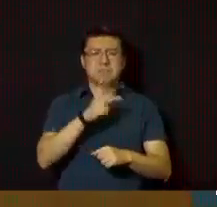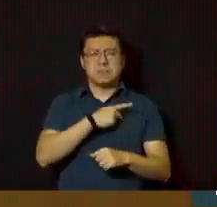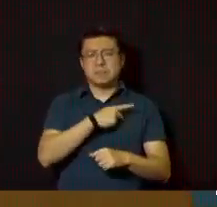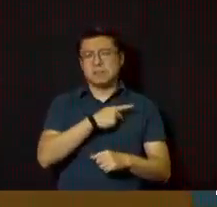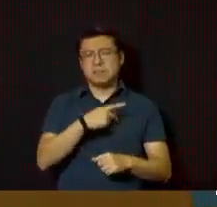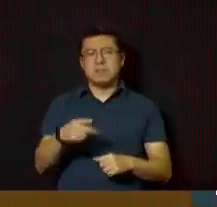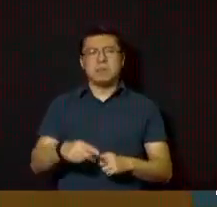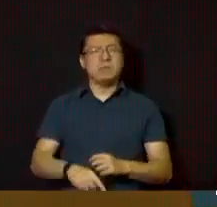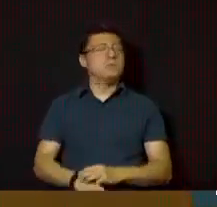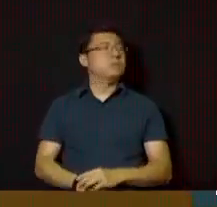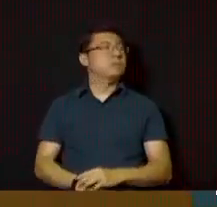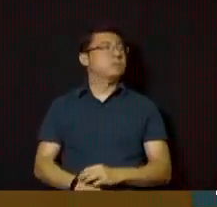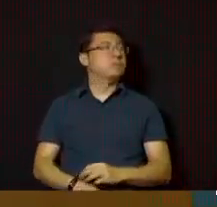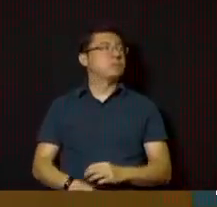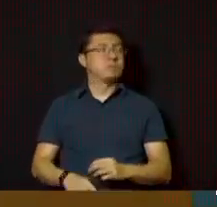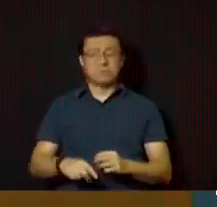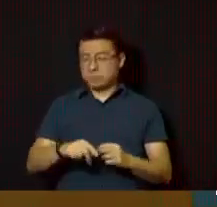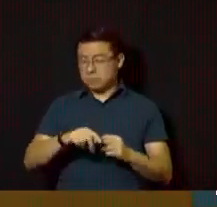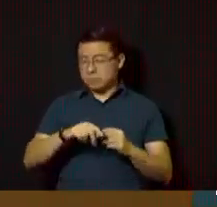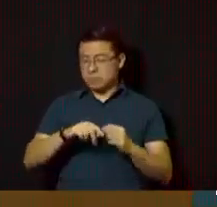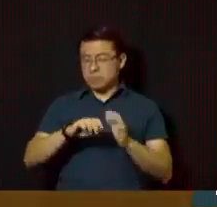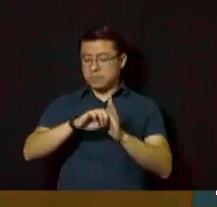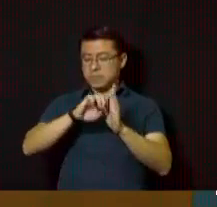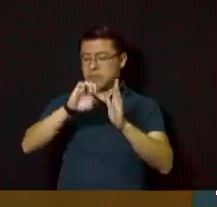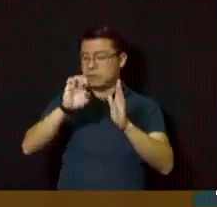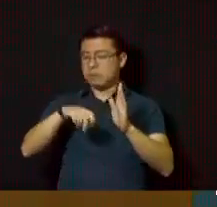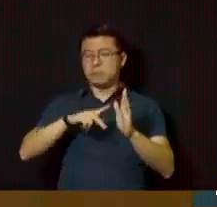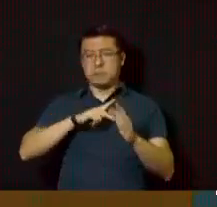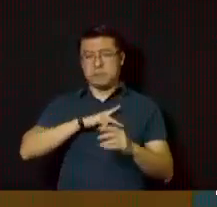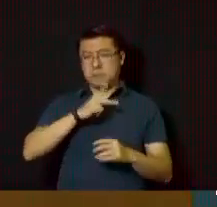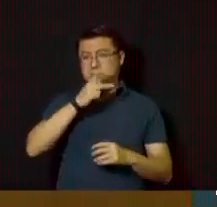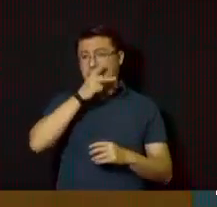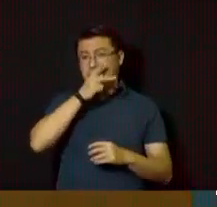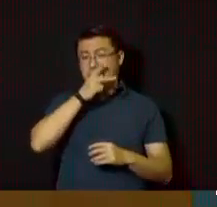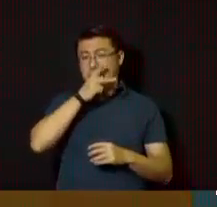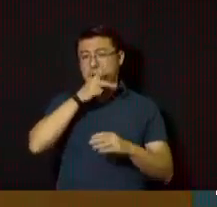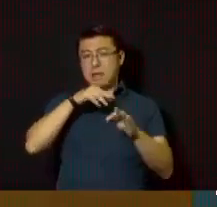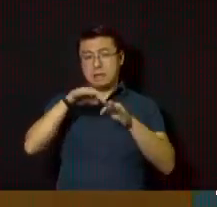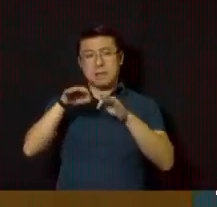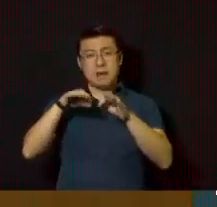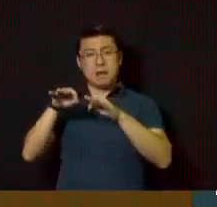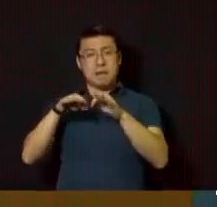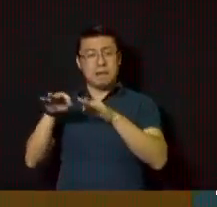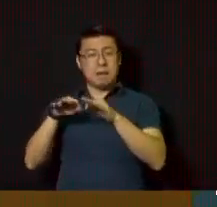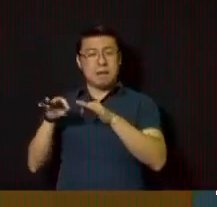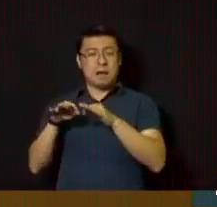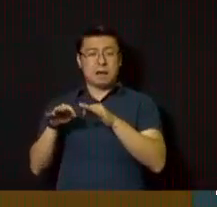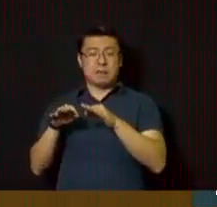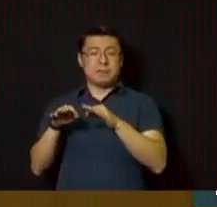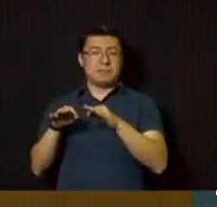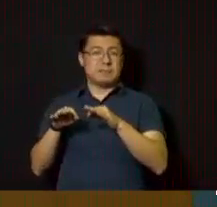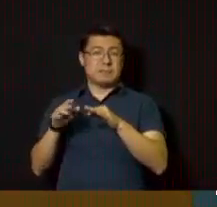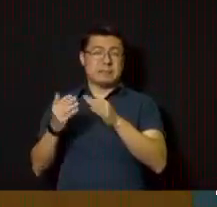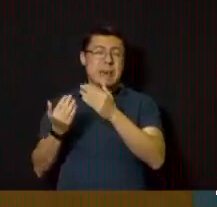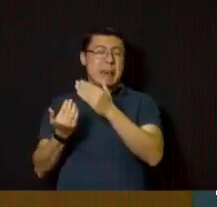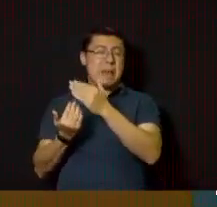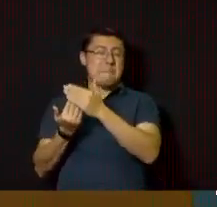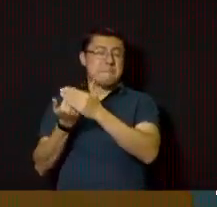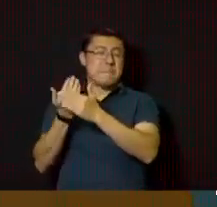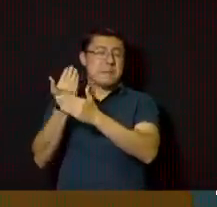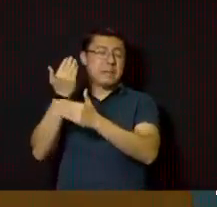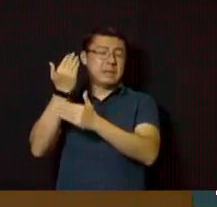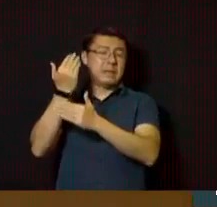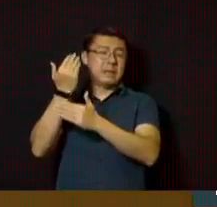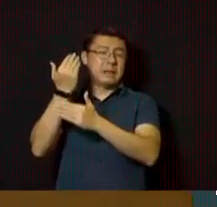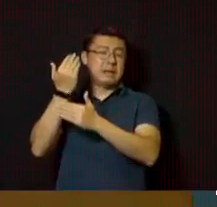por ejemplo, yo, toda mis papás trabajaban, ¿no? Trabajaban desde muy temprano, se iban y llegaban la noche.